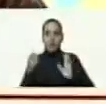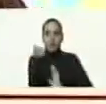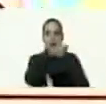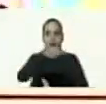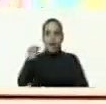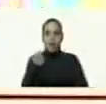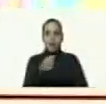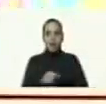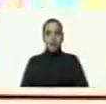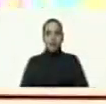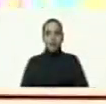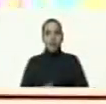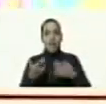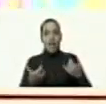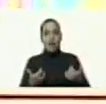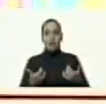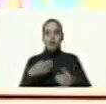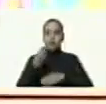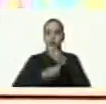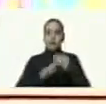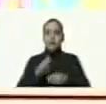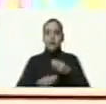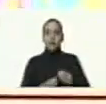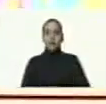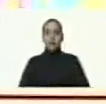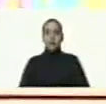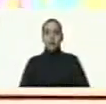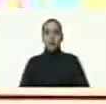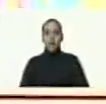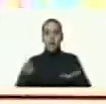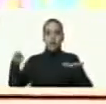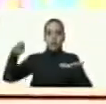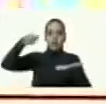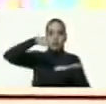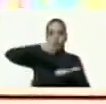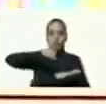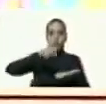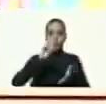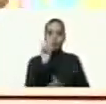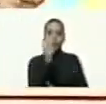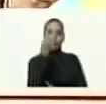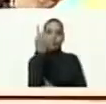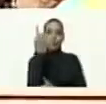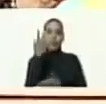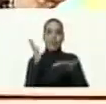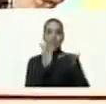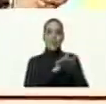Excelente. Y bueno, y vamos a proceder a bautizar este libro